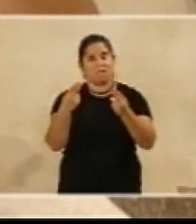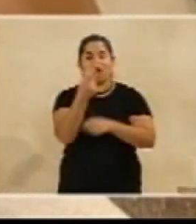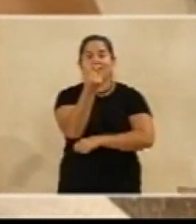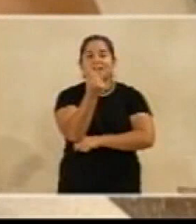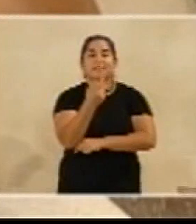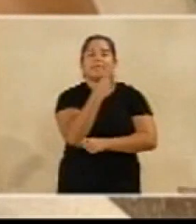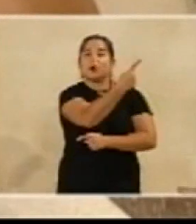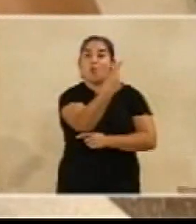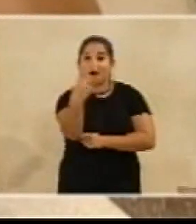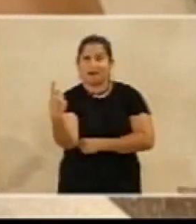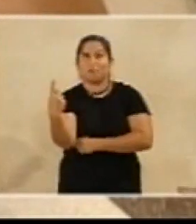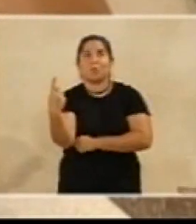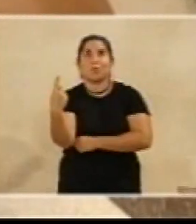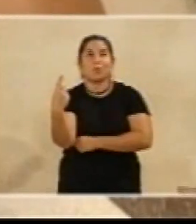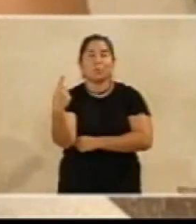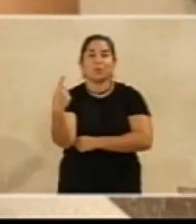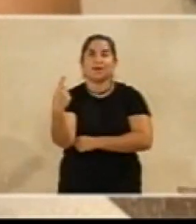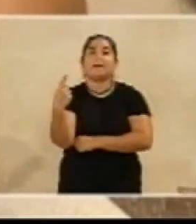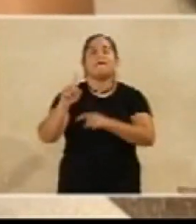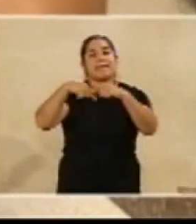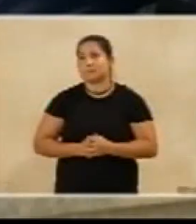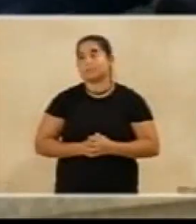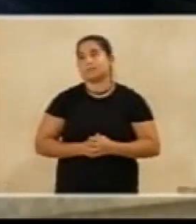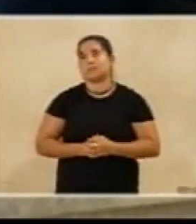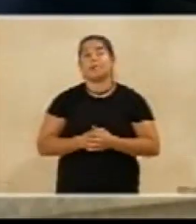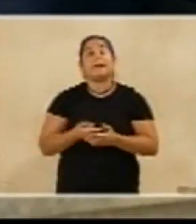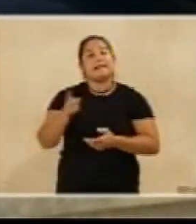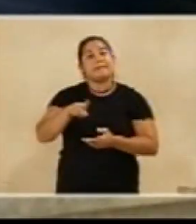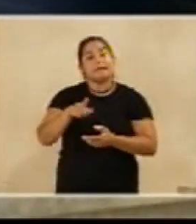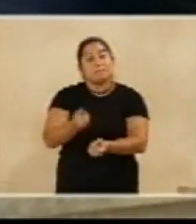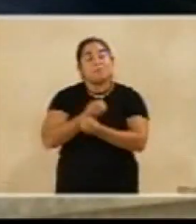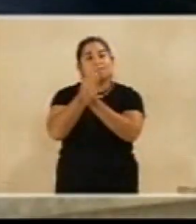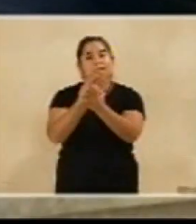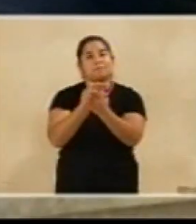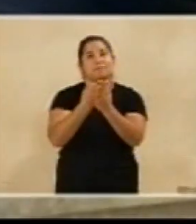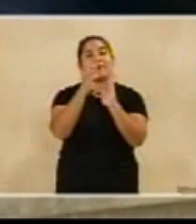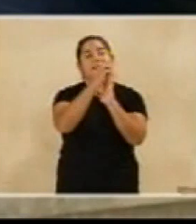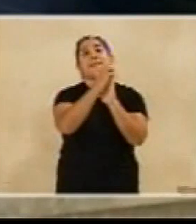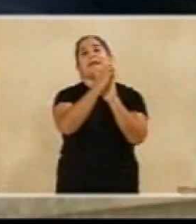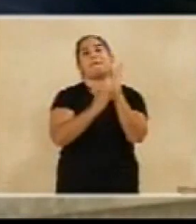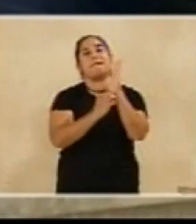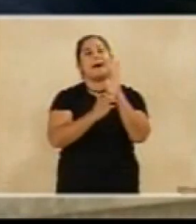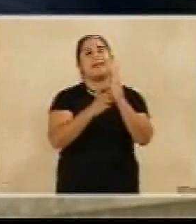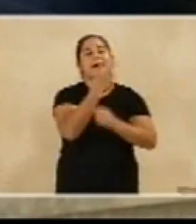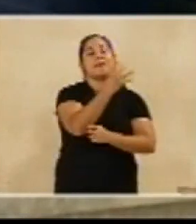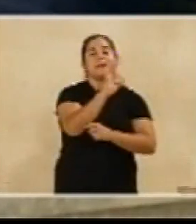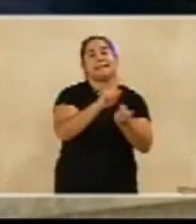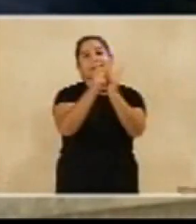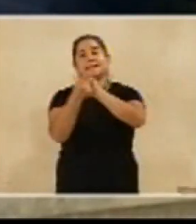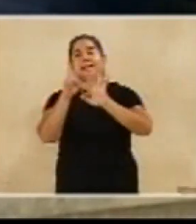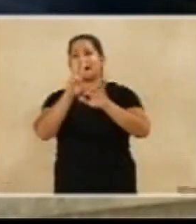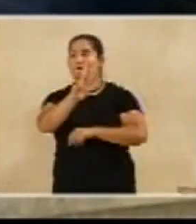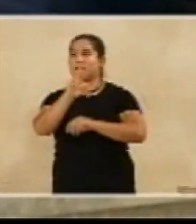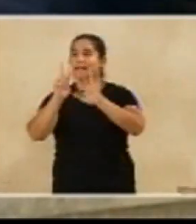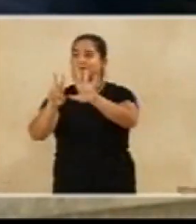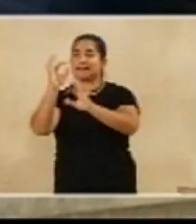que se presten con satisfacción en todos los barrios de nuestra ciudad. Proponemos la bajada del 30 al 27%, lo que dará lugar a tener un tipo de